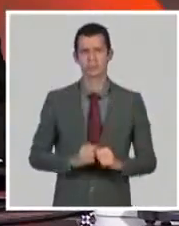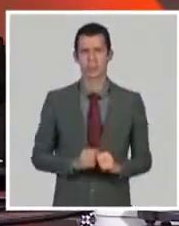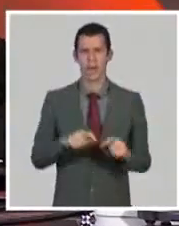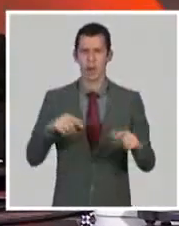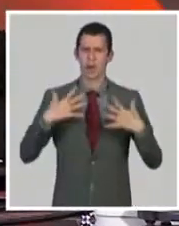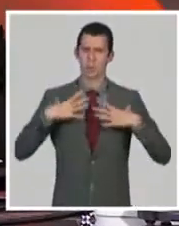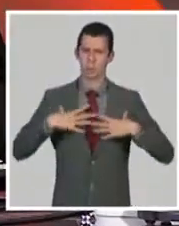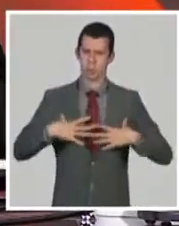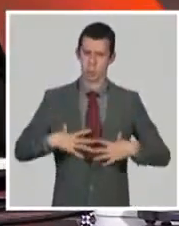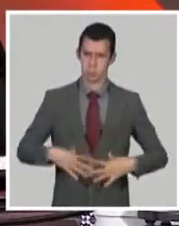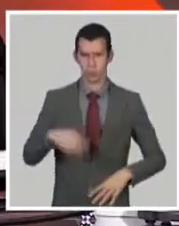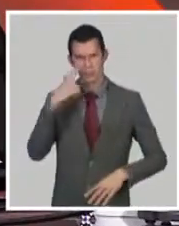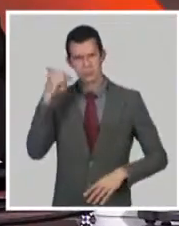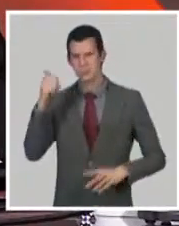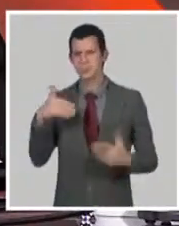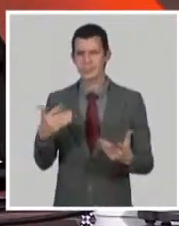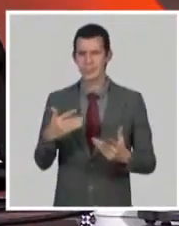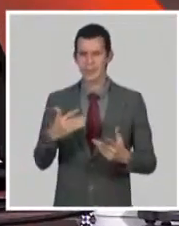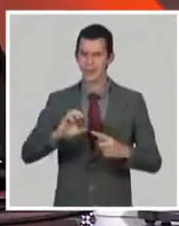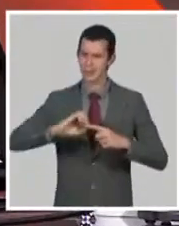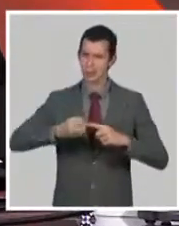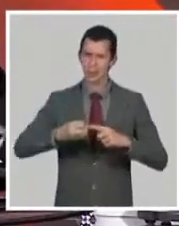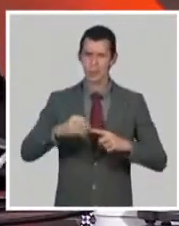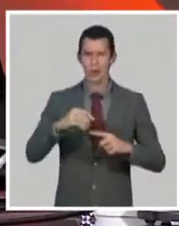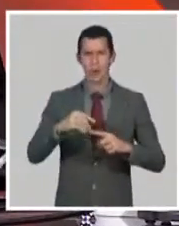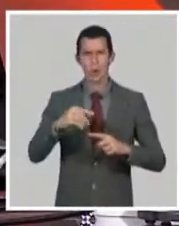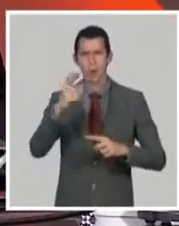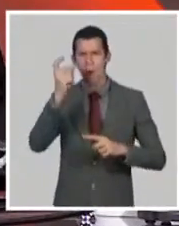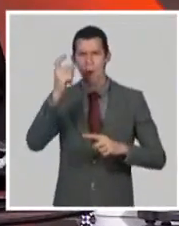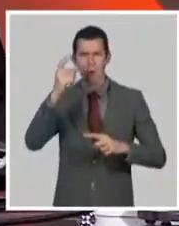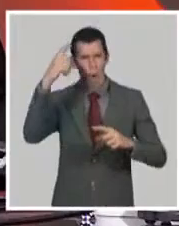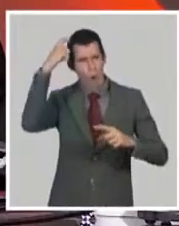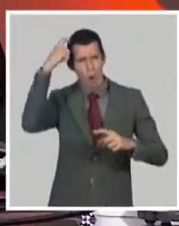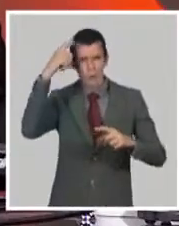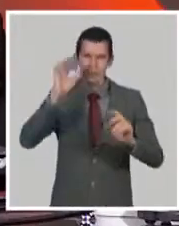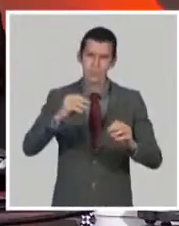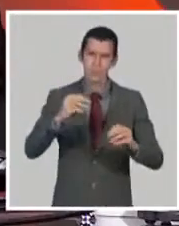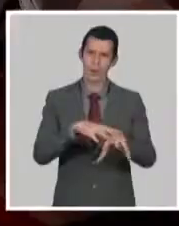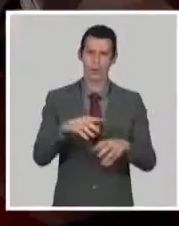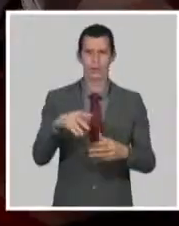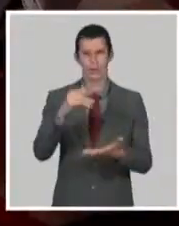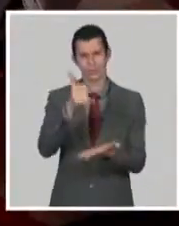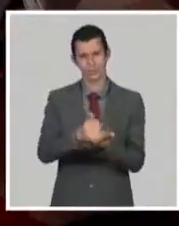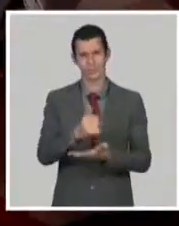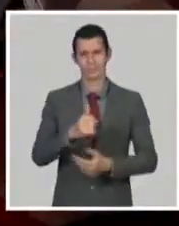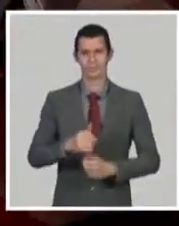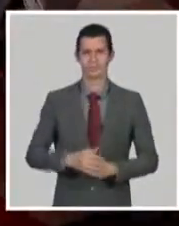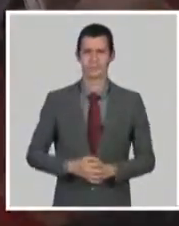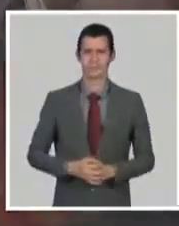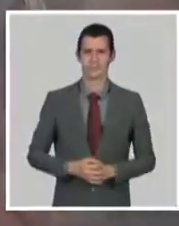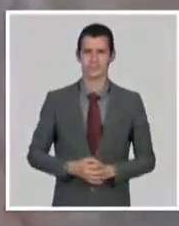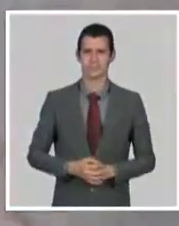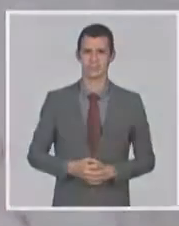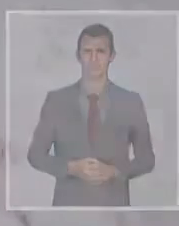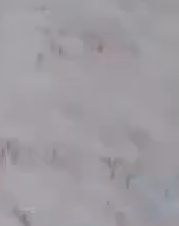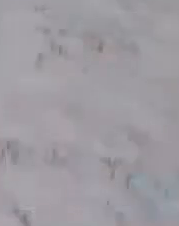imágenes del día, imágenes curiosas, un oso panda gigante que se divierte en la nieve en el zoo de Washington.